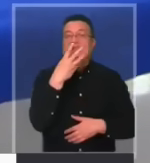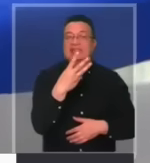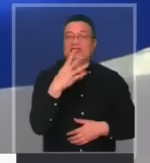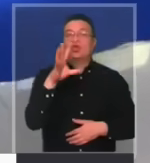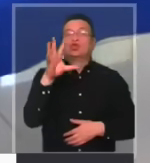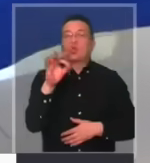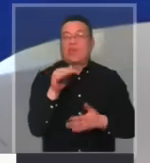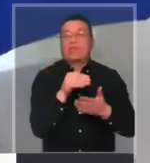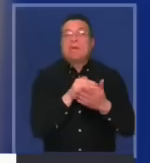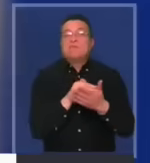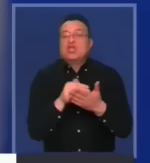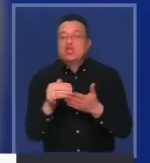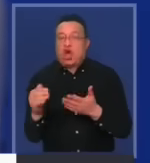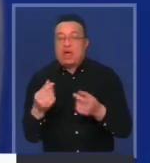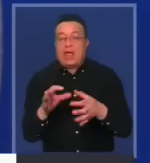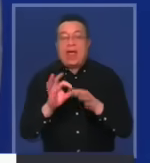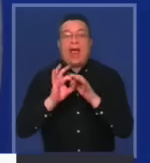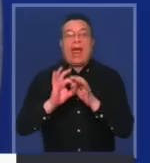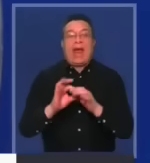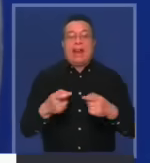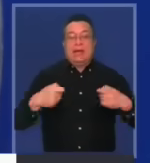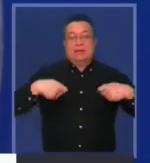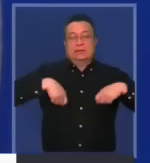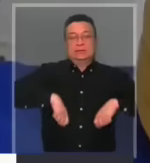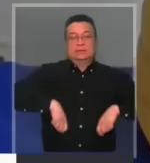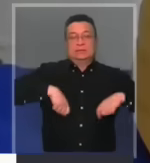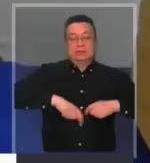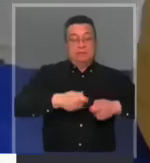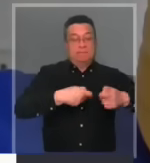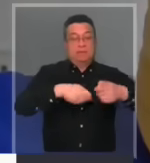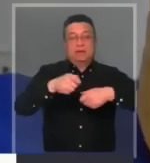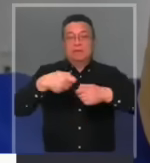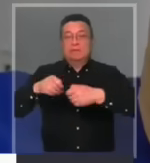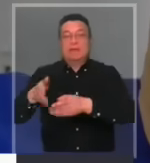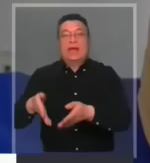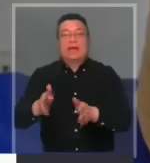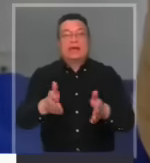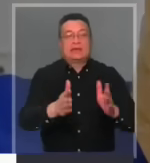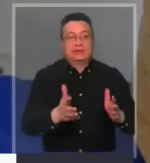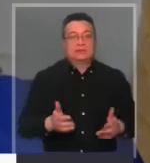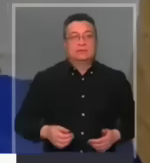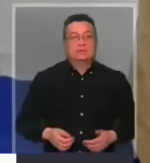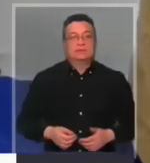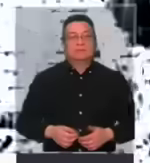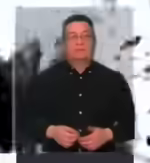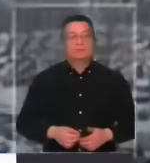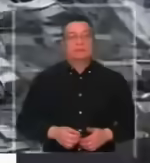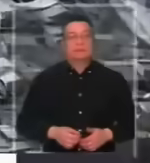350 millones de pesos en ganancia si esa droga hubiera llegado a las calles.